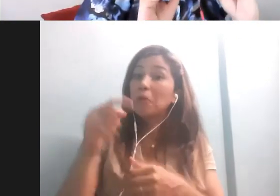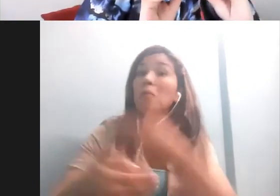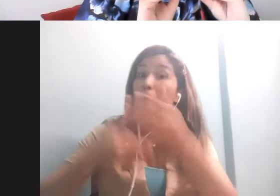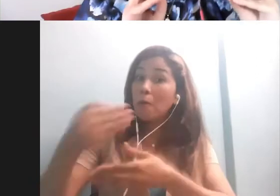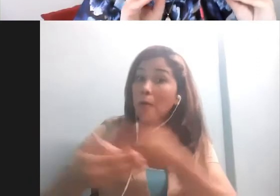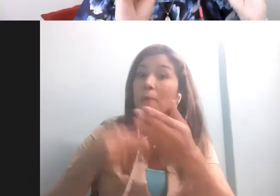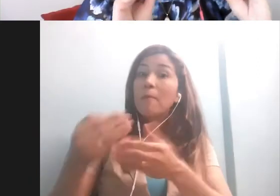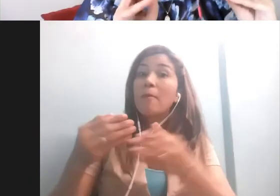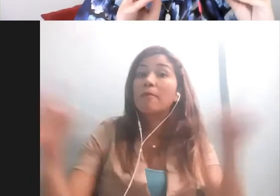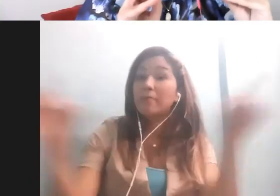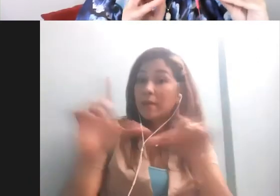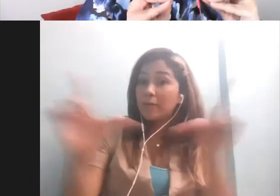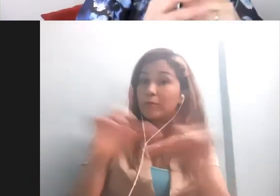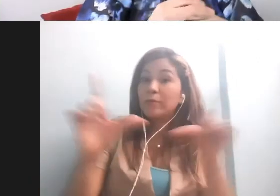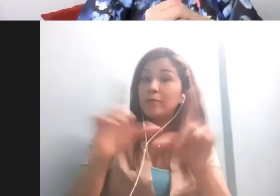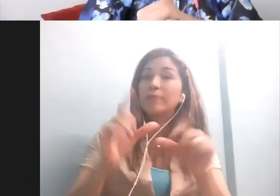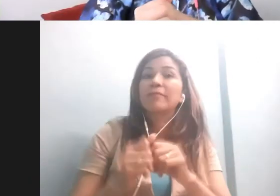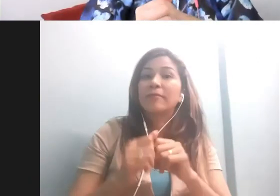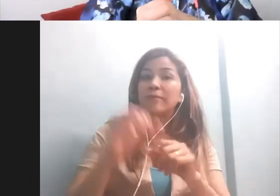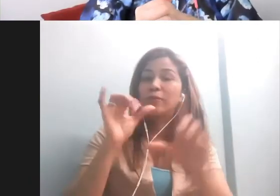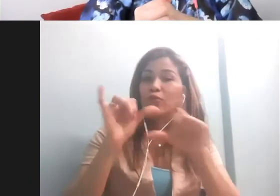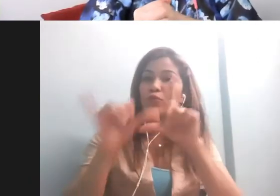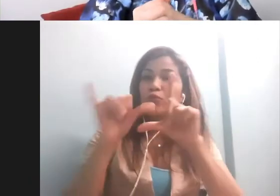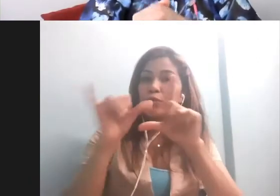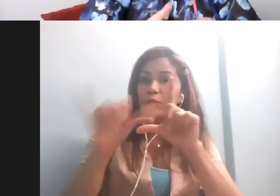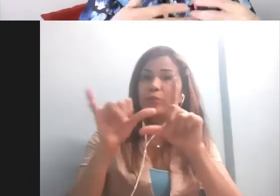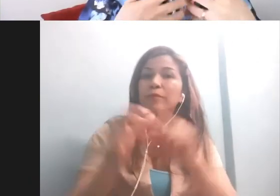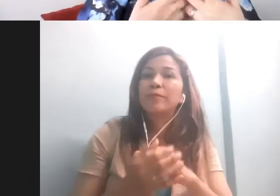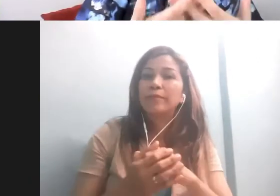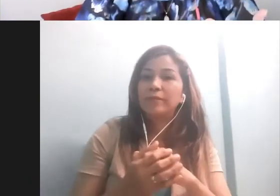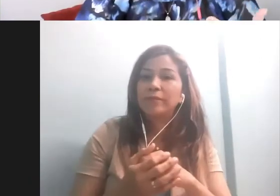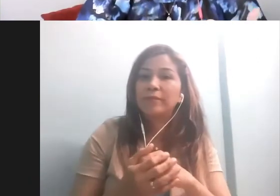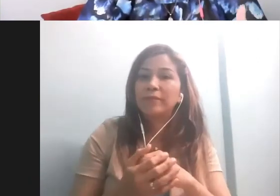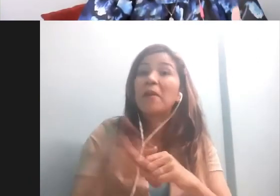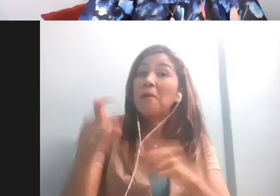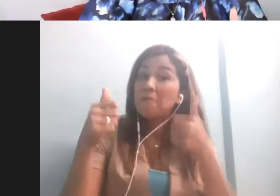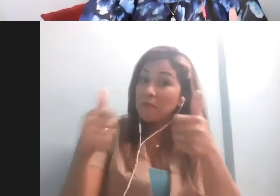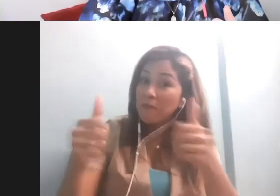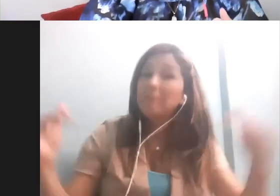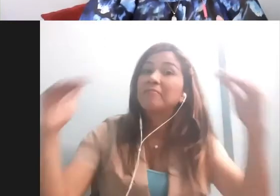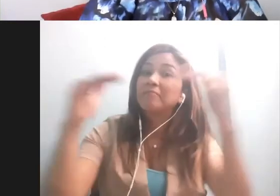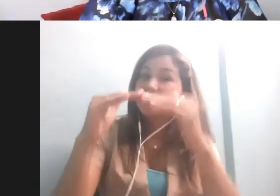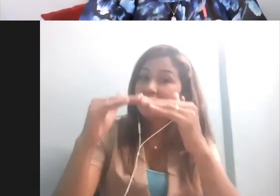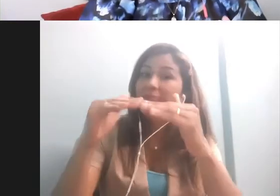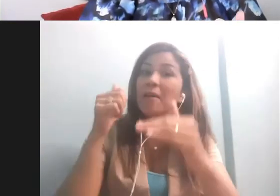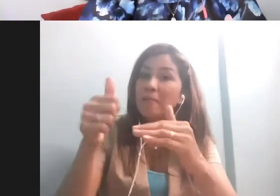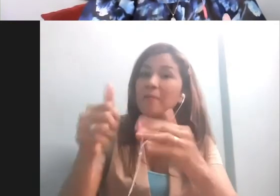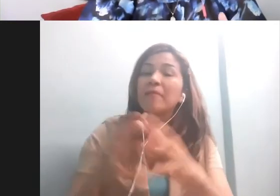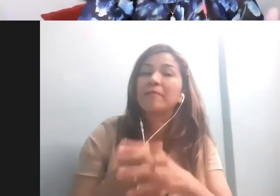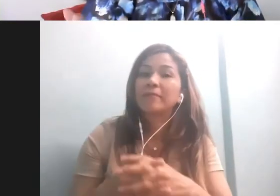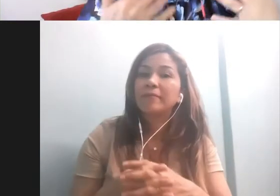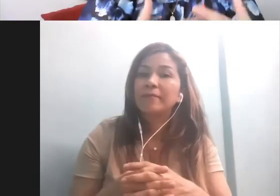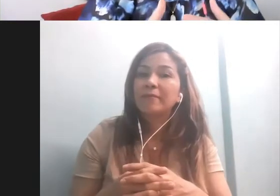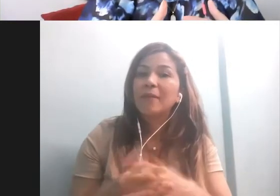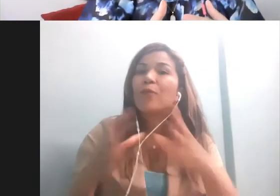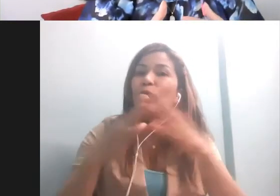contenido maravilloso y muy interesante en cuanto al tema de accesibilidad y de conocer todo lo que tenemos que aprender para